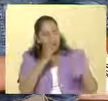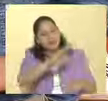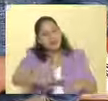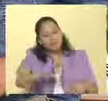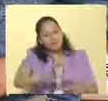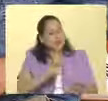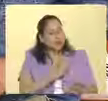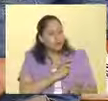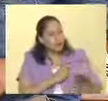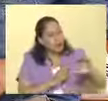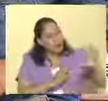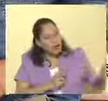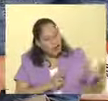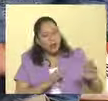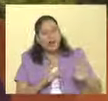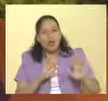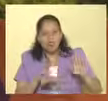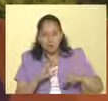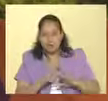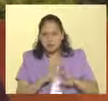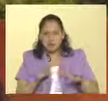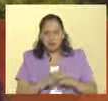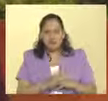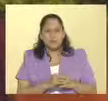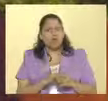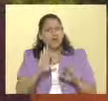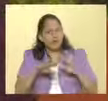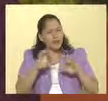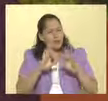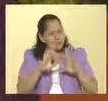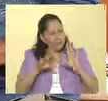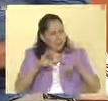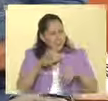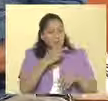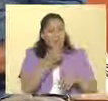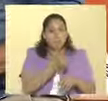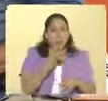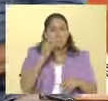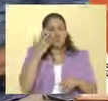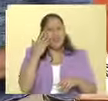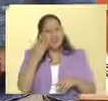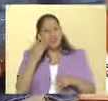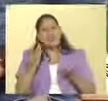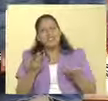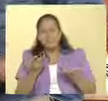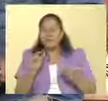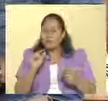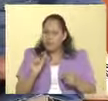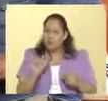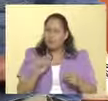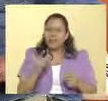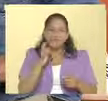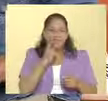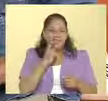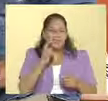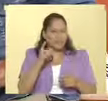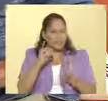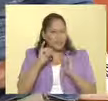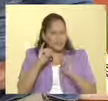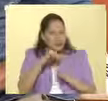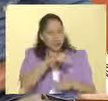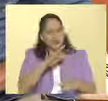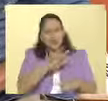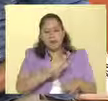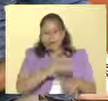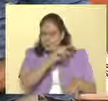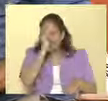caricia o de vez en cuando estarles dando un premio. Oye, pero de repente también los perros y los gatos son un poco chantajistas y más inteligentes